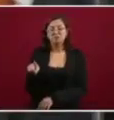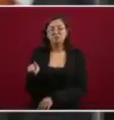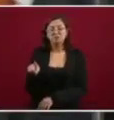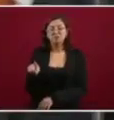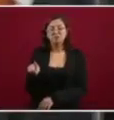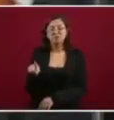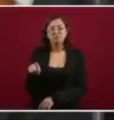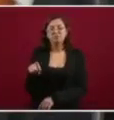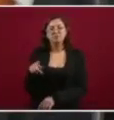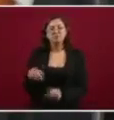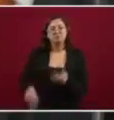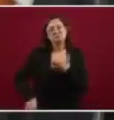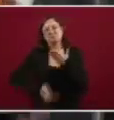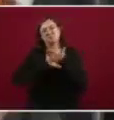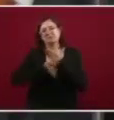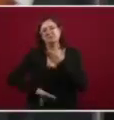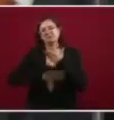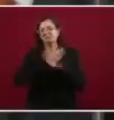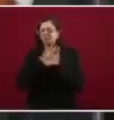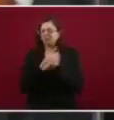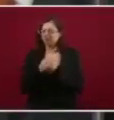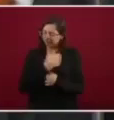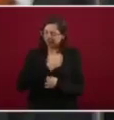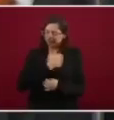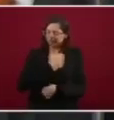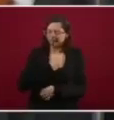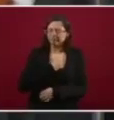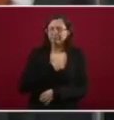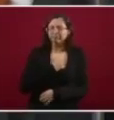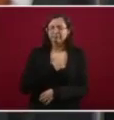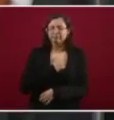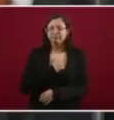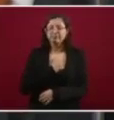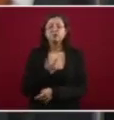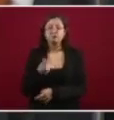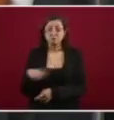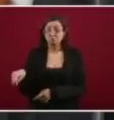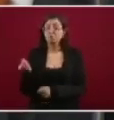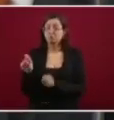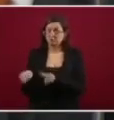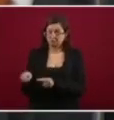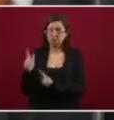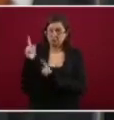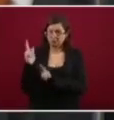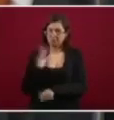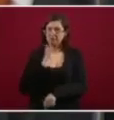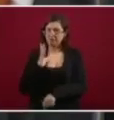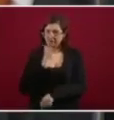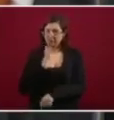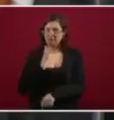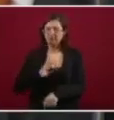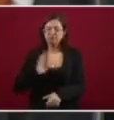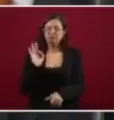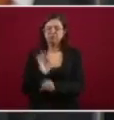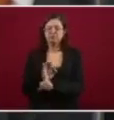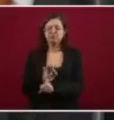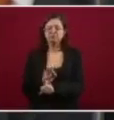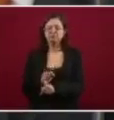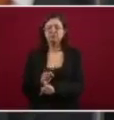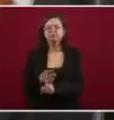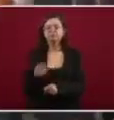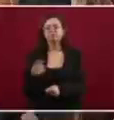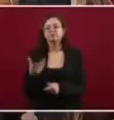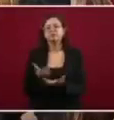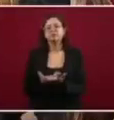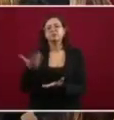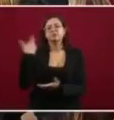ha resistido ese embate incluso con propio armamento, ¿no? Ellos tenían seguridad de la Policía